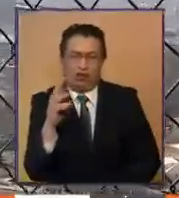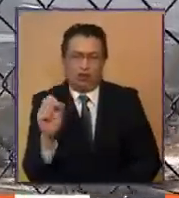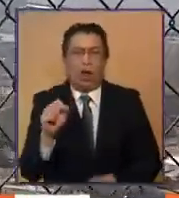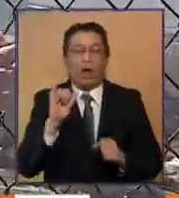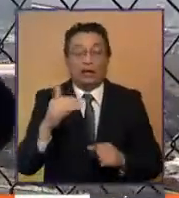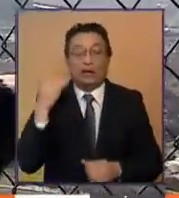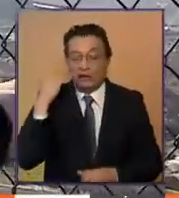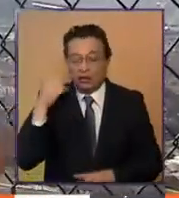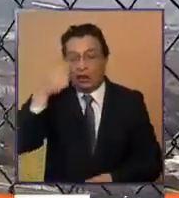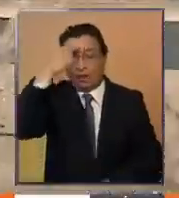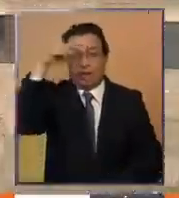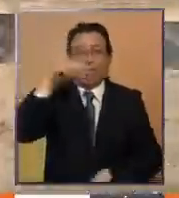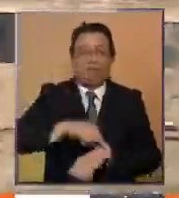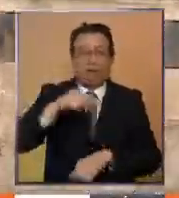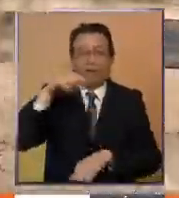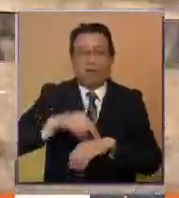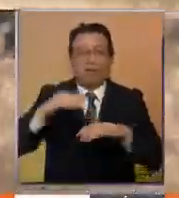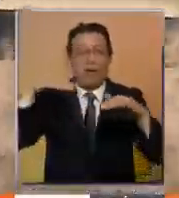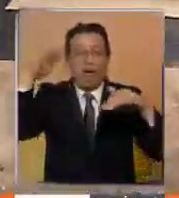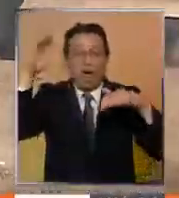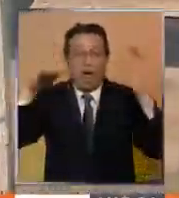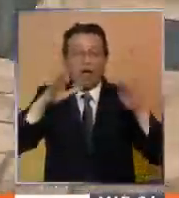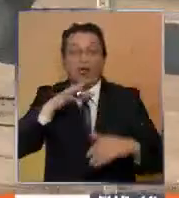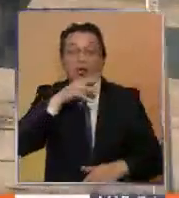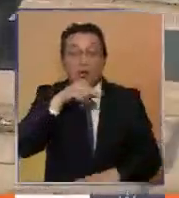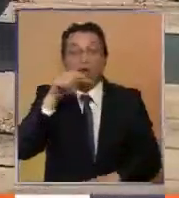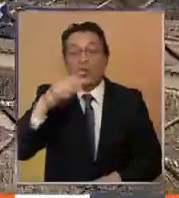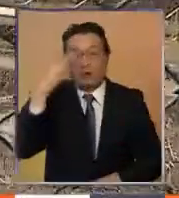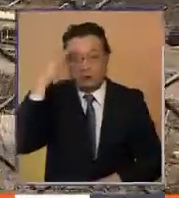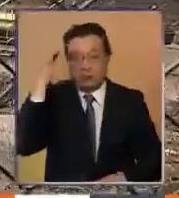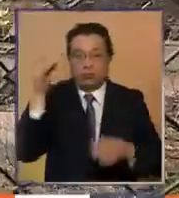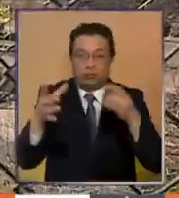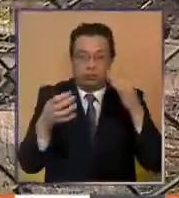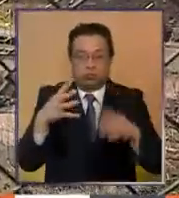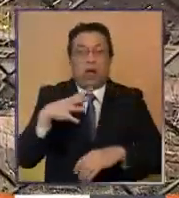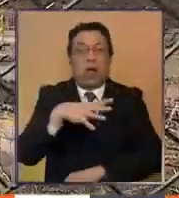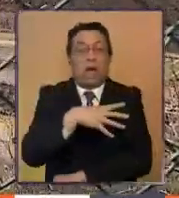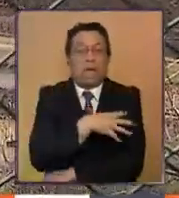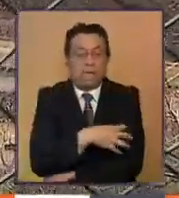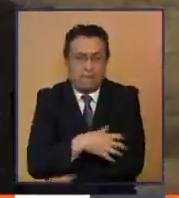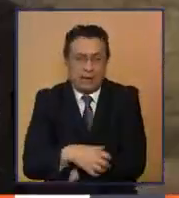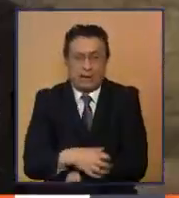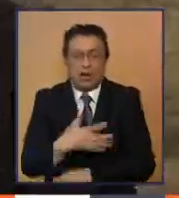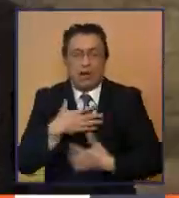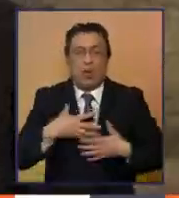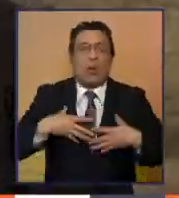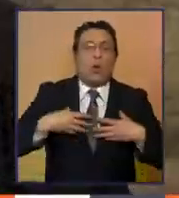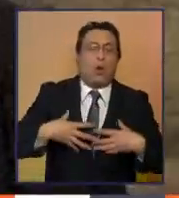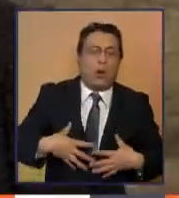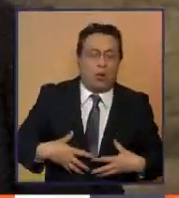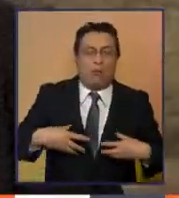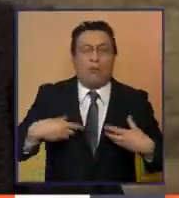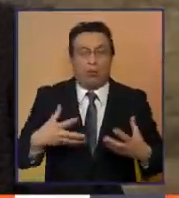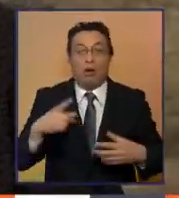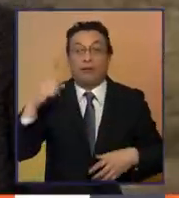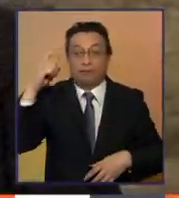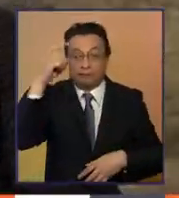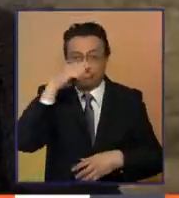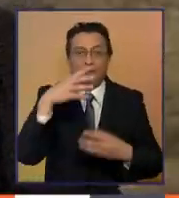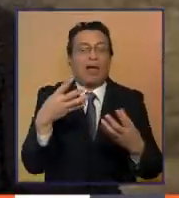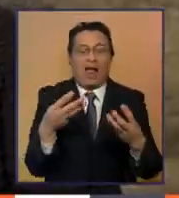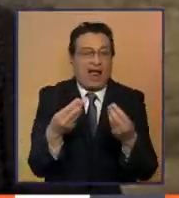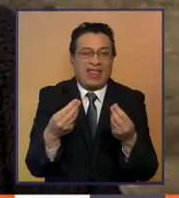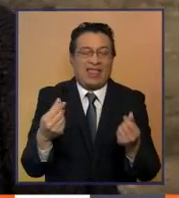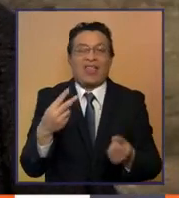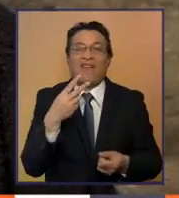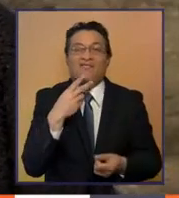a enfermarse. Los adultos tuvieron fuertes dolores de cabeza, picazón, ahogos. Lo que ha dificultado enormemente la calidad de vida, acá